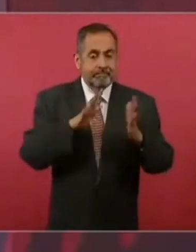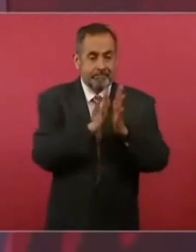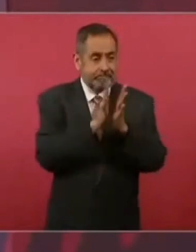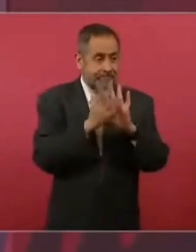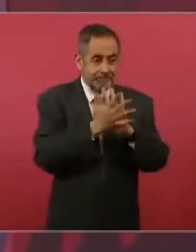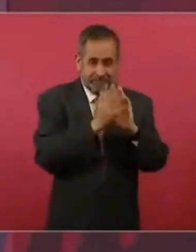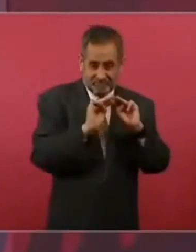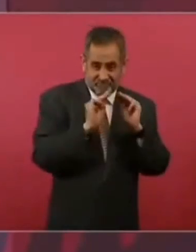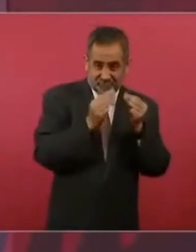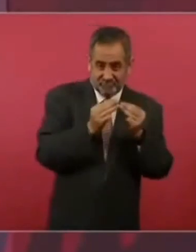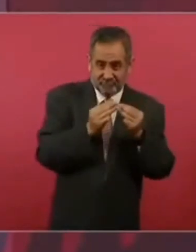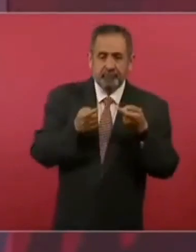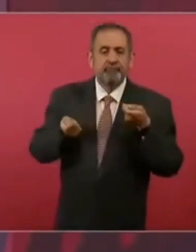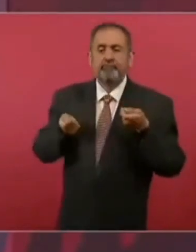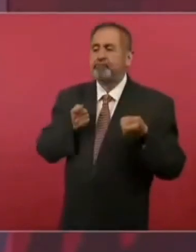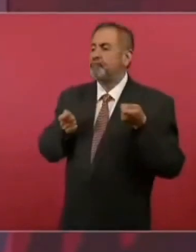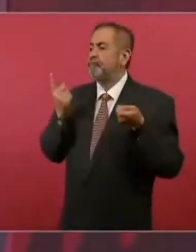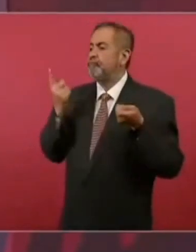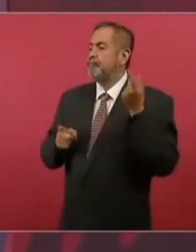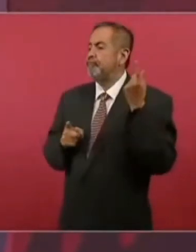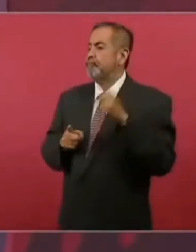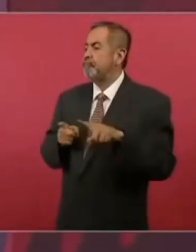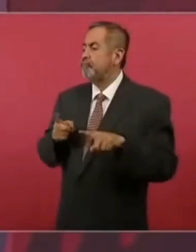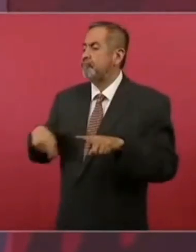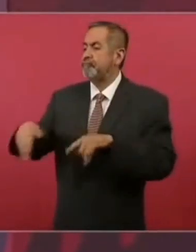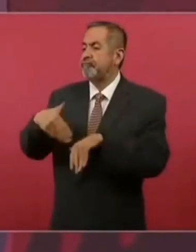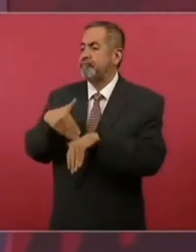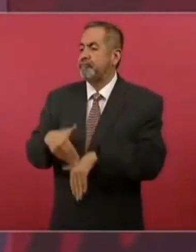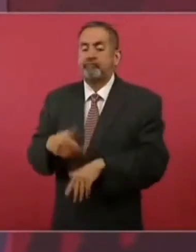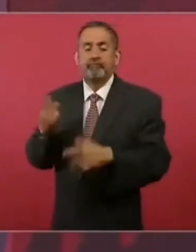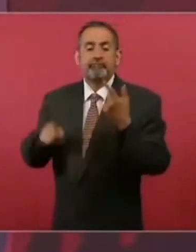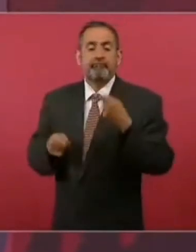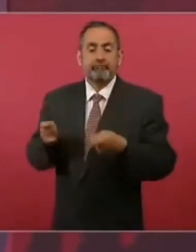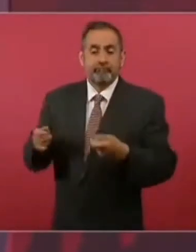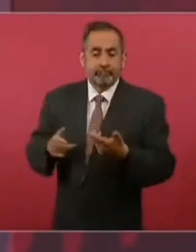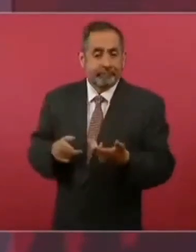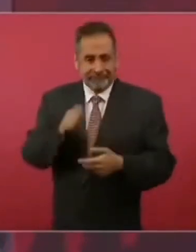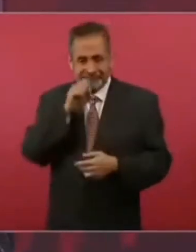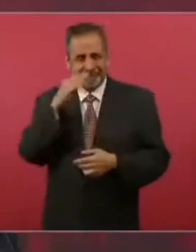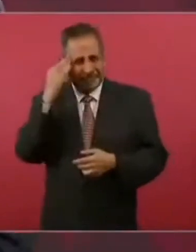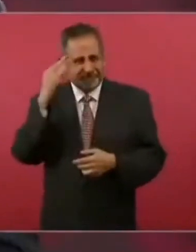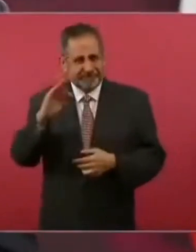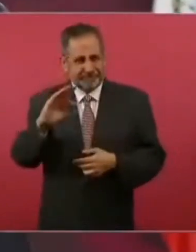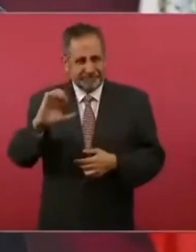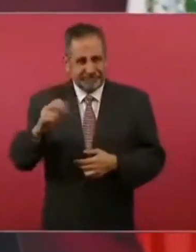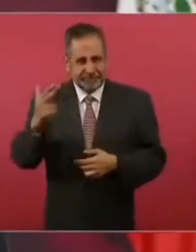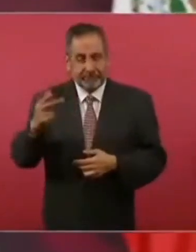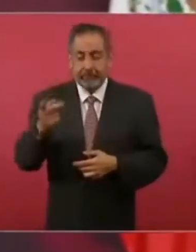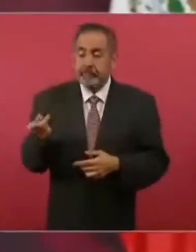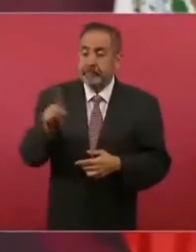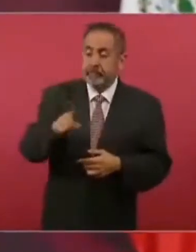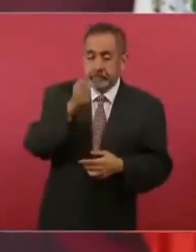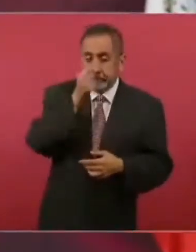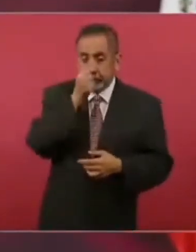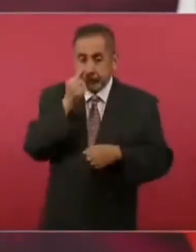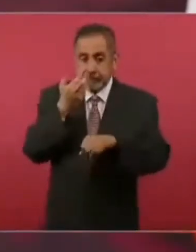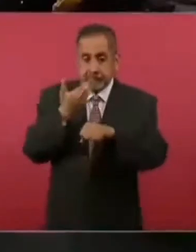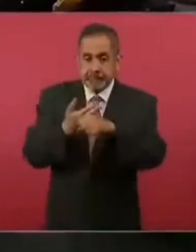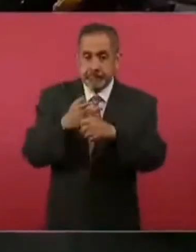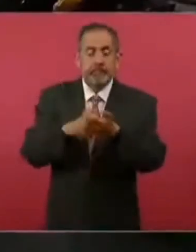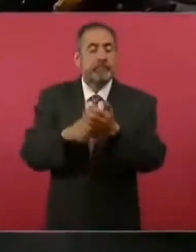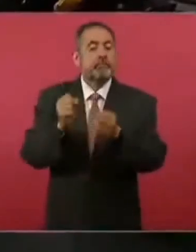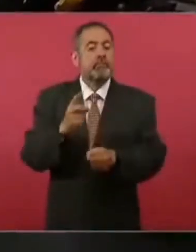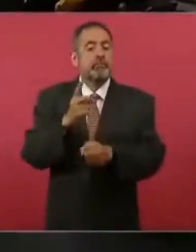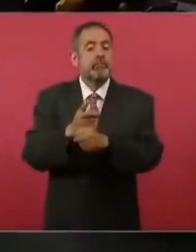durante el gobierno de Felipe Calderón. El secretario de Seguridad Pública